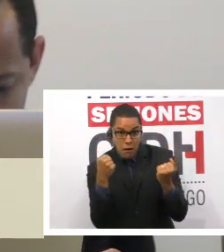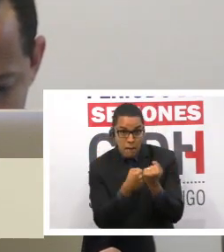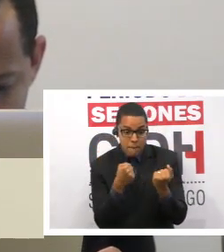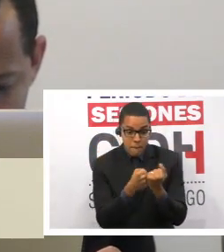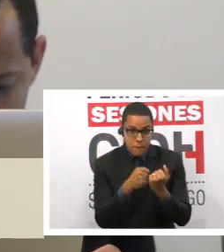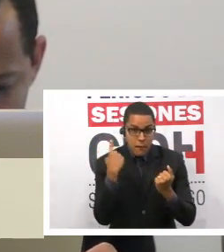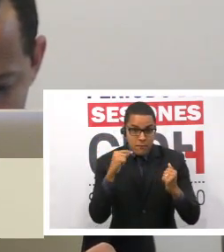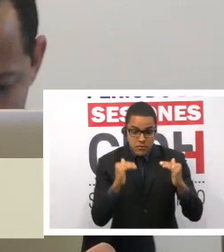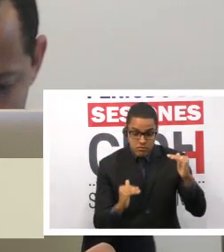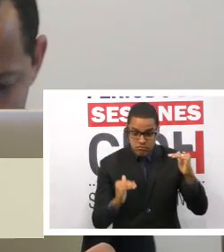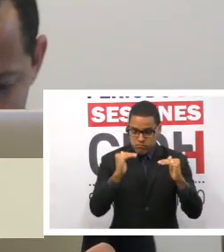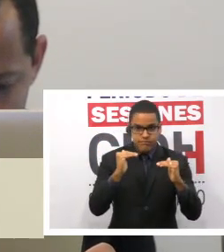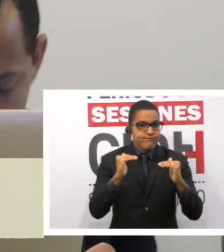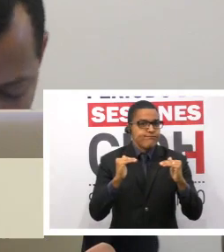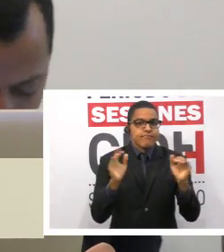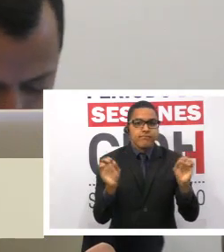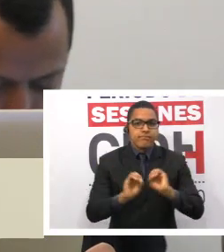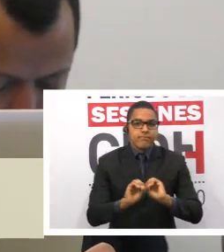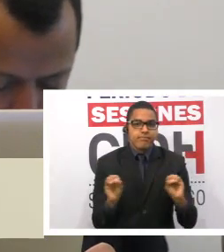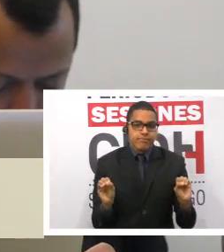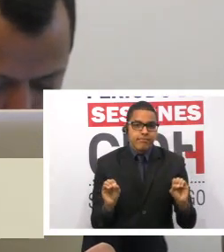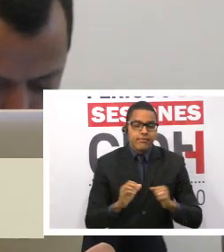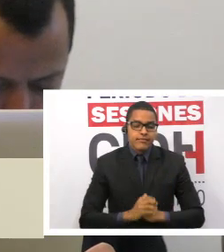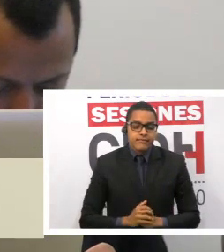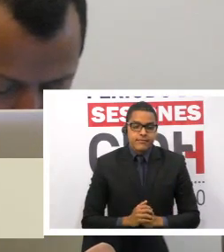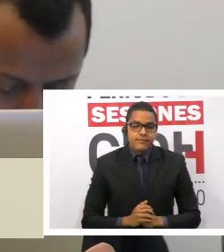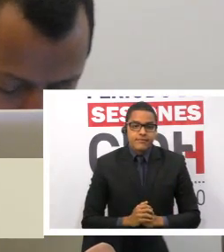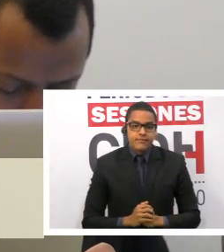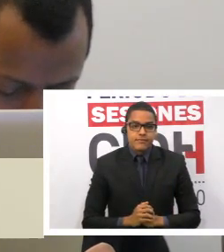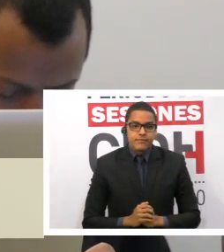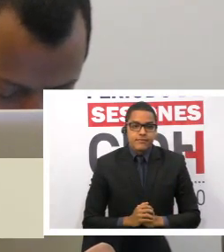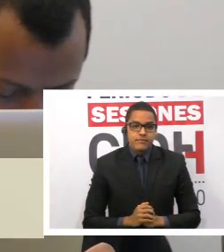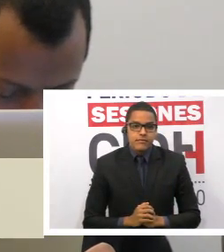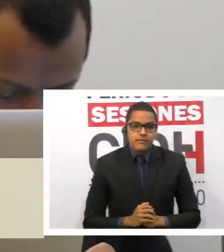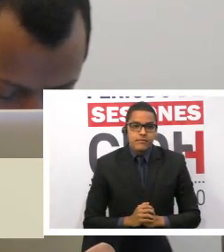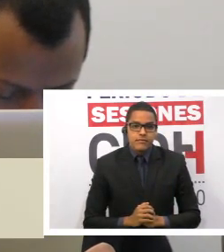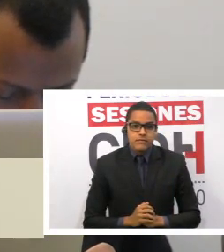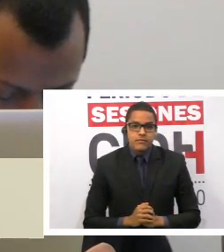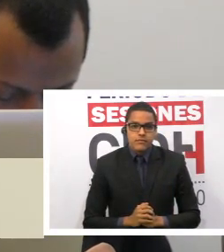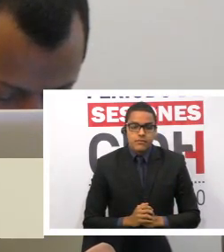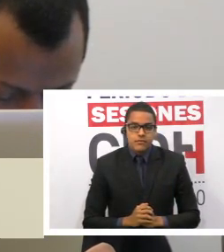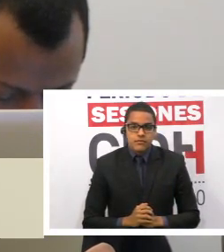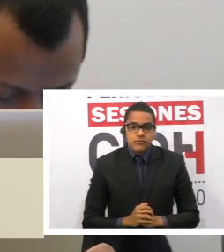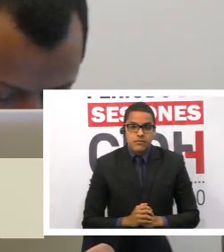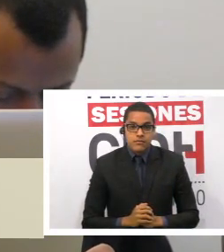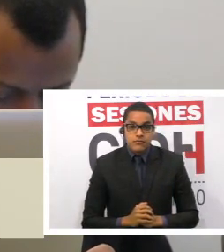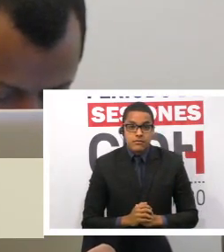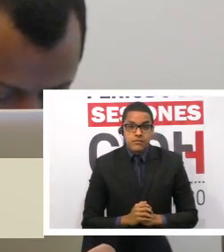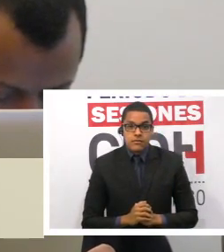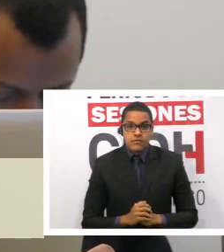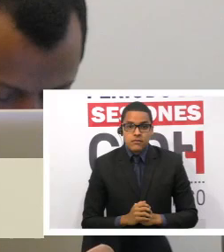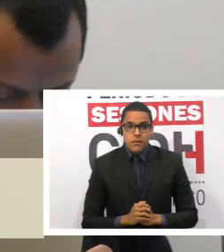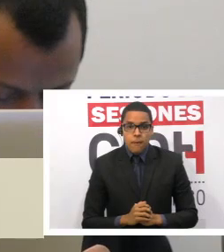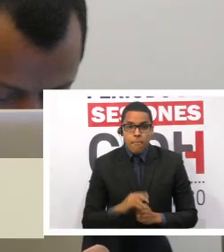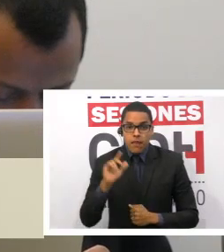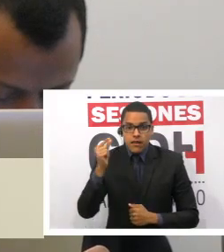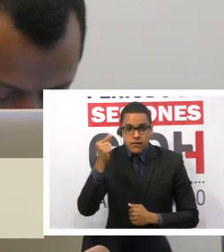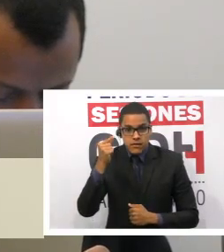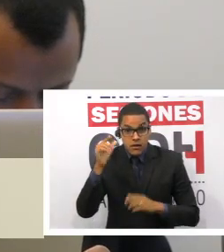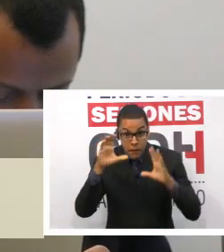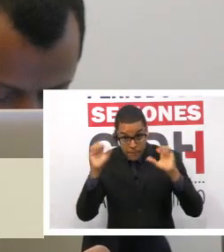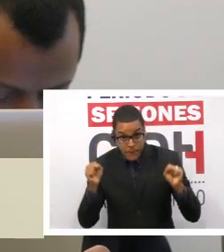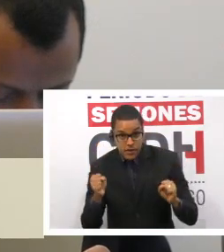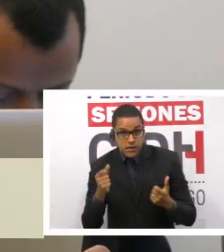garantizar los mínimos en derechos económicos sociales y culturales la capacidad redistributiva del estado colombiano es muy baja no solo en